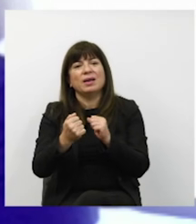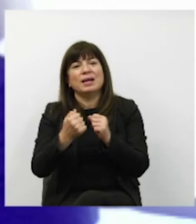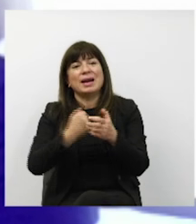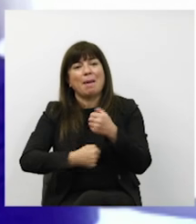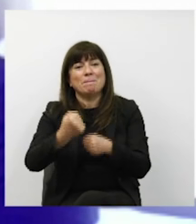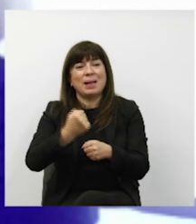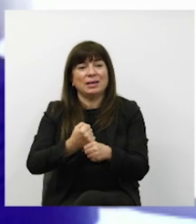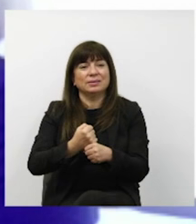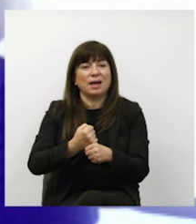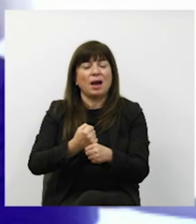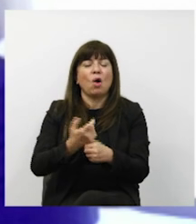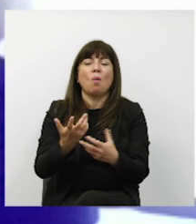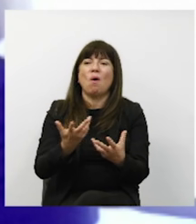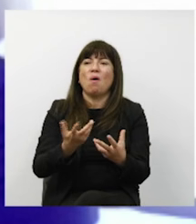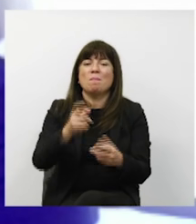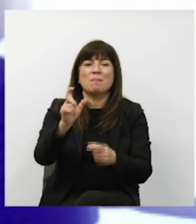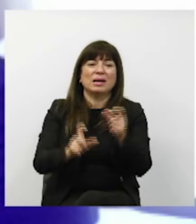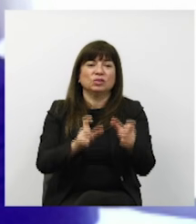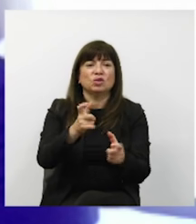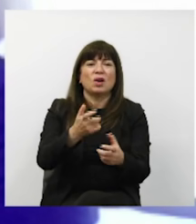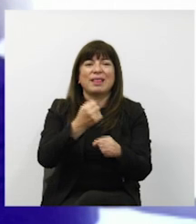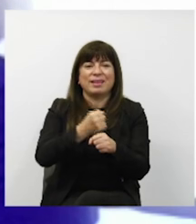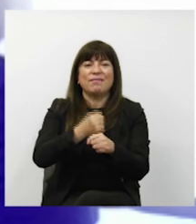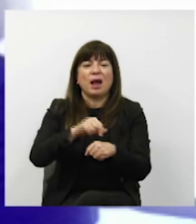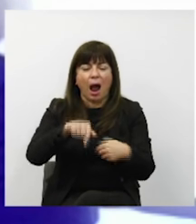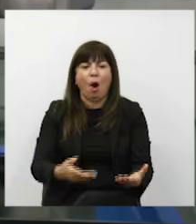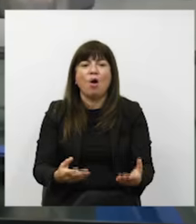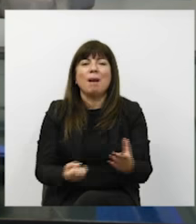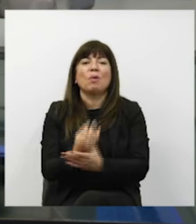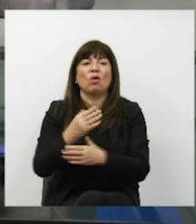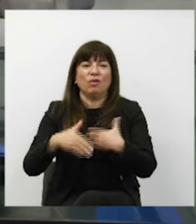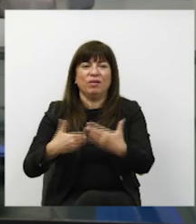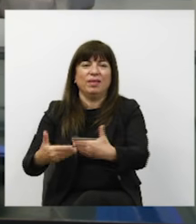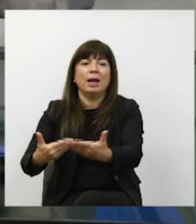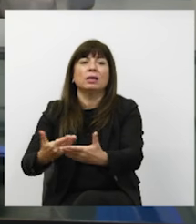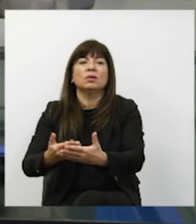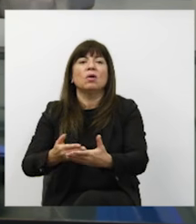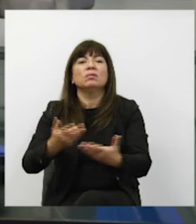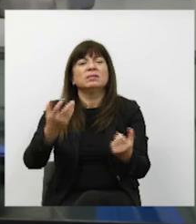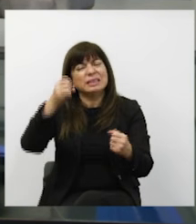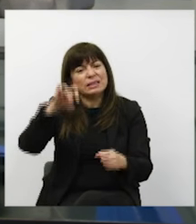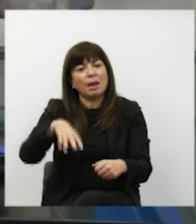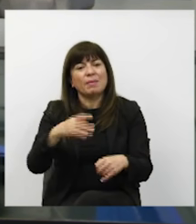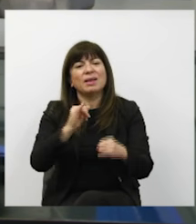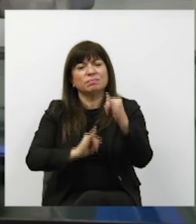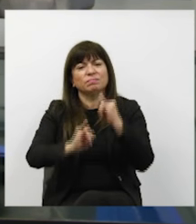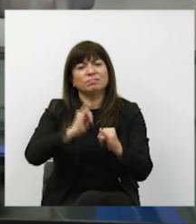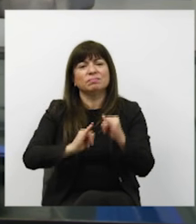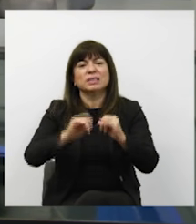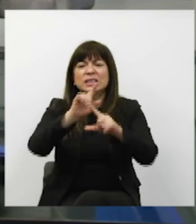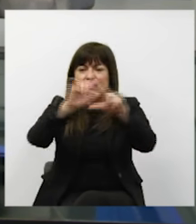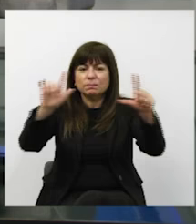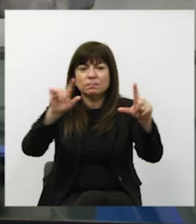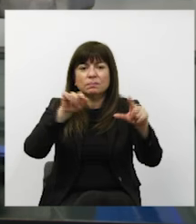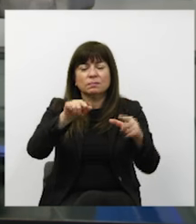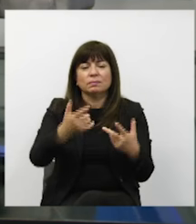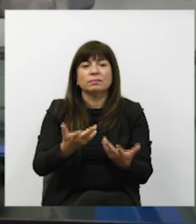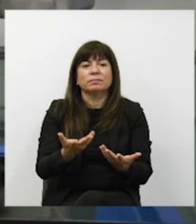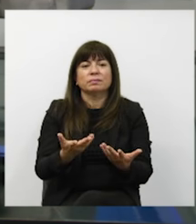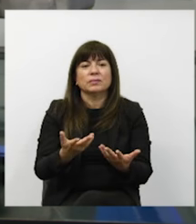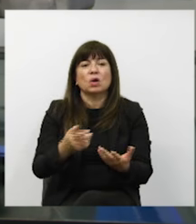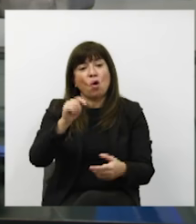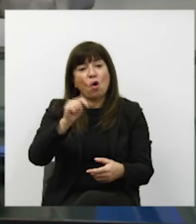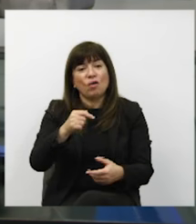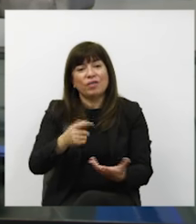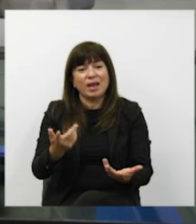sean nativos digitales en el fondo, para que realmente seamos actores de esta, por así decirlo, economía de servicios, por ejemplo, digitales. Piensen ustedes que hoy día